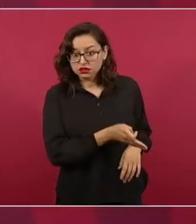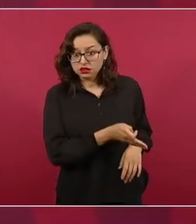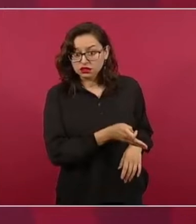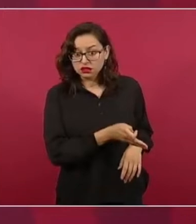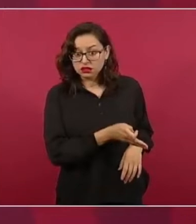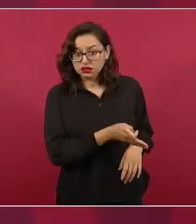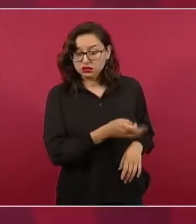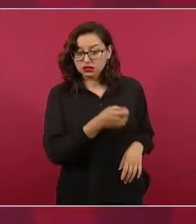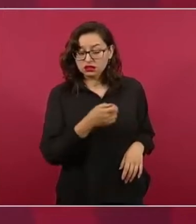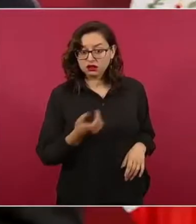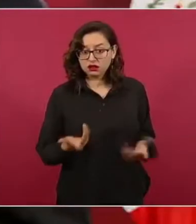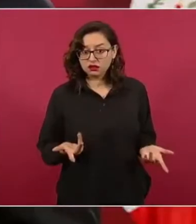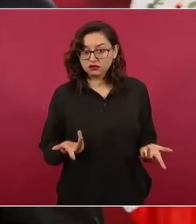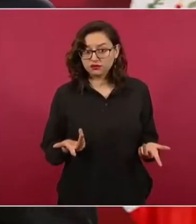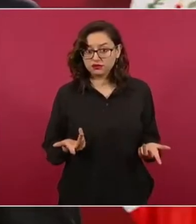vamos